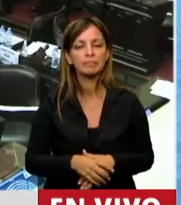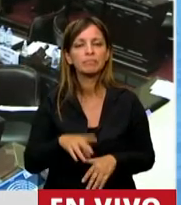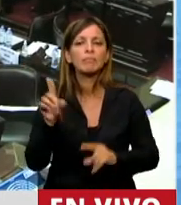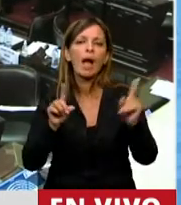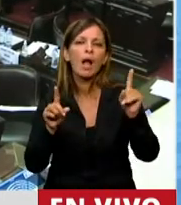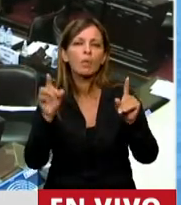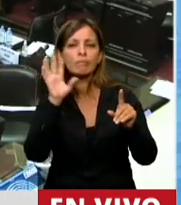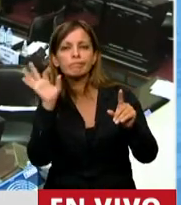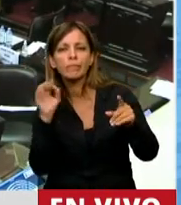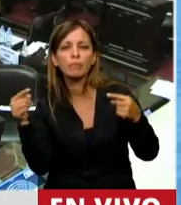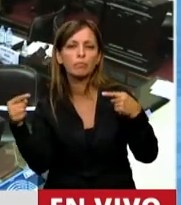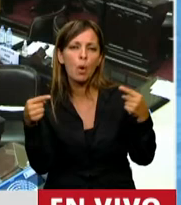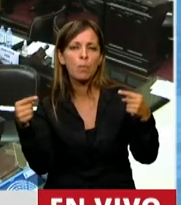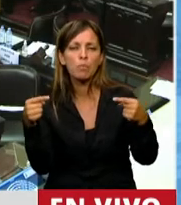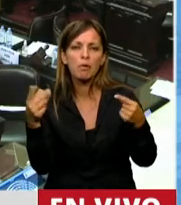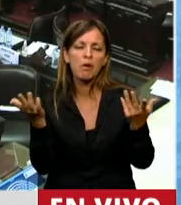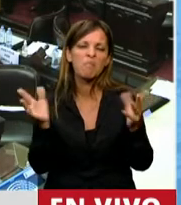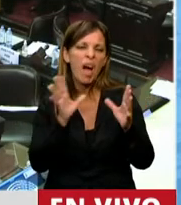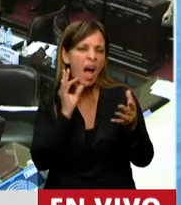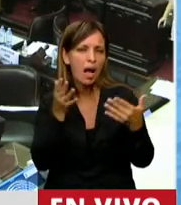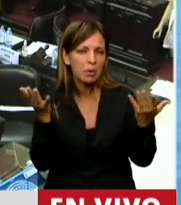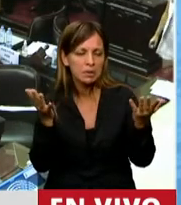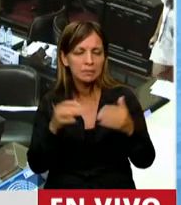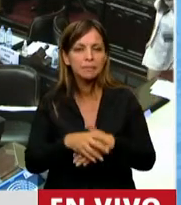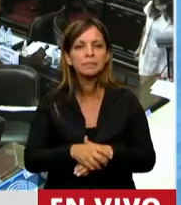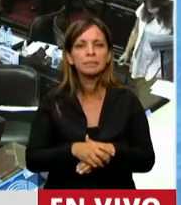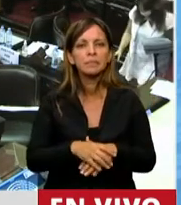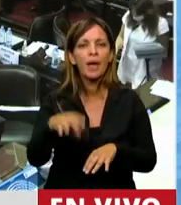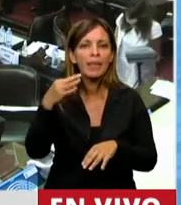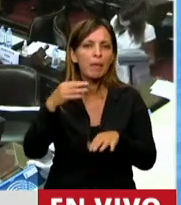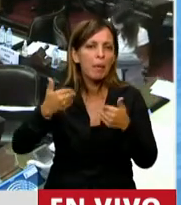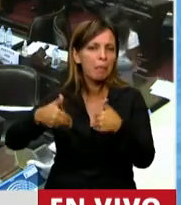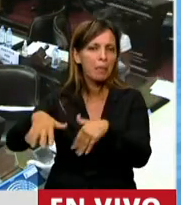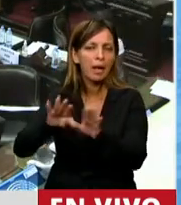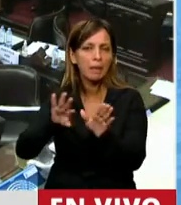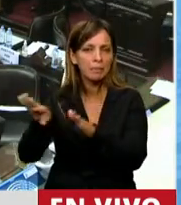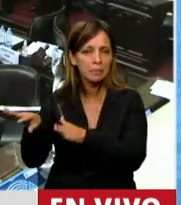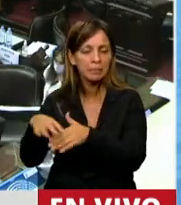posiciones encontradas, algo por el estilo, y que debíamos abandonarlas porque esto era lo que nos tenía